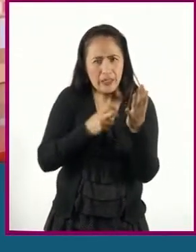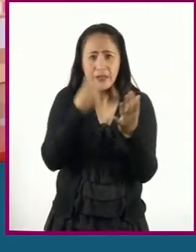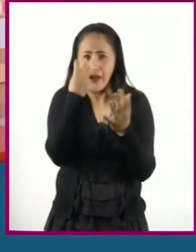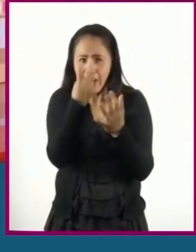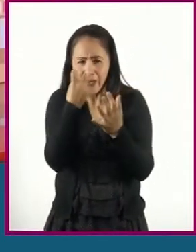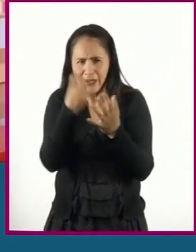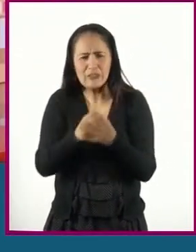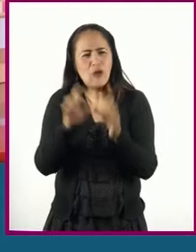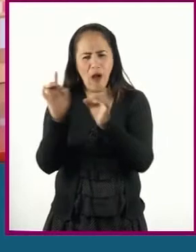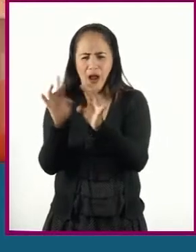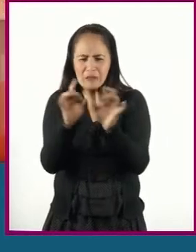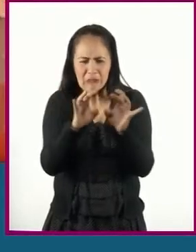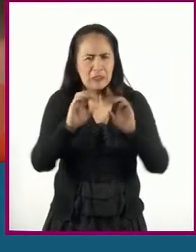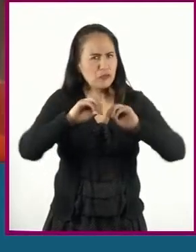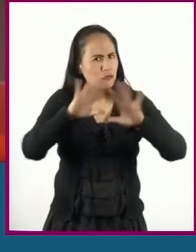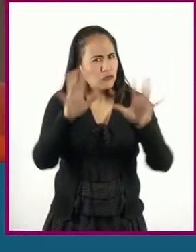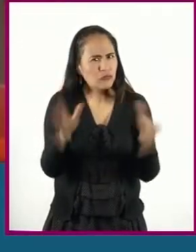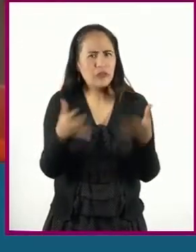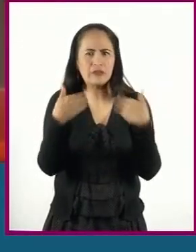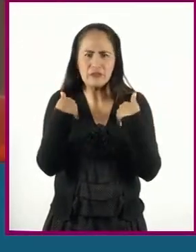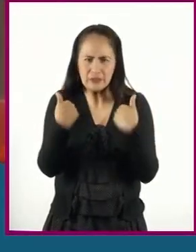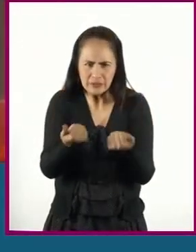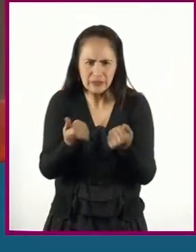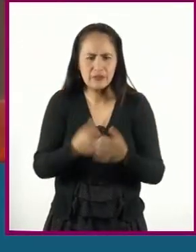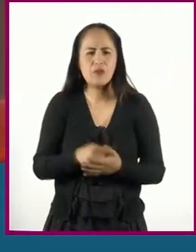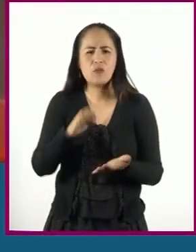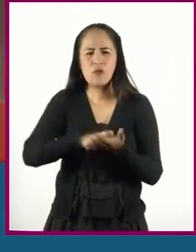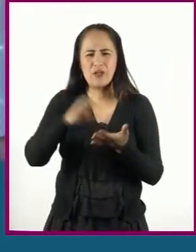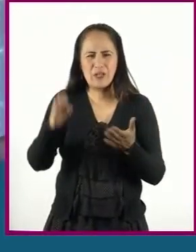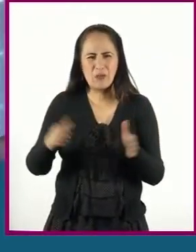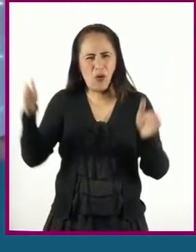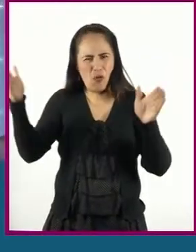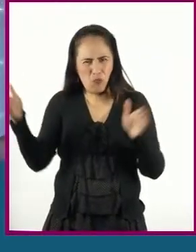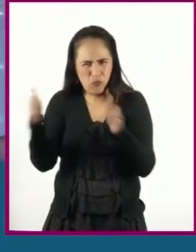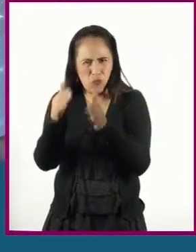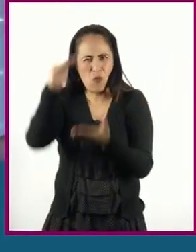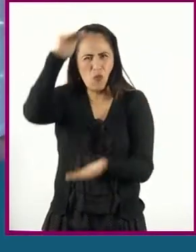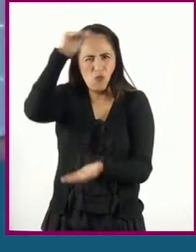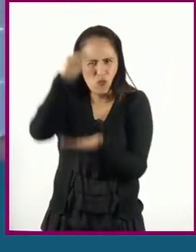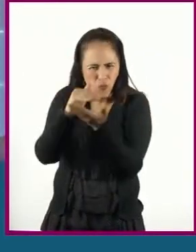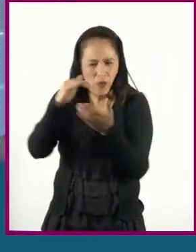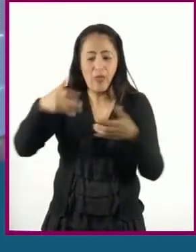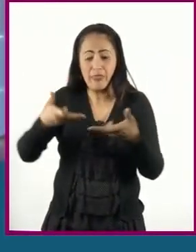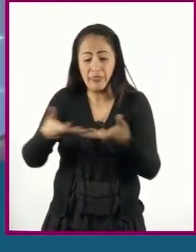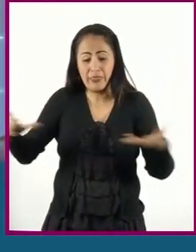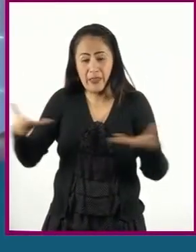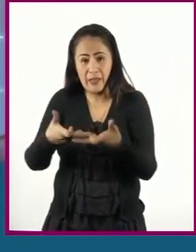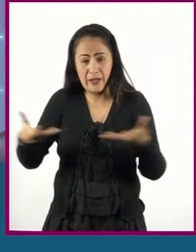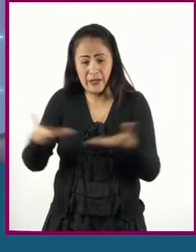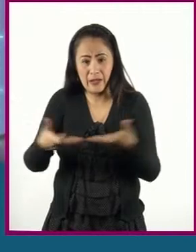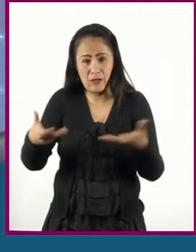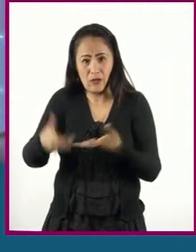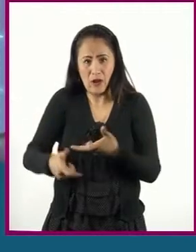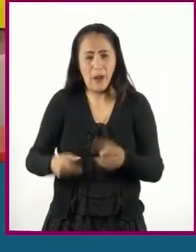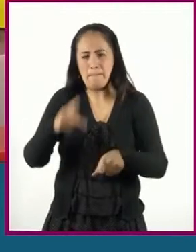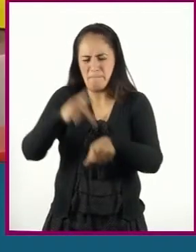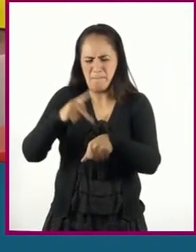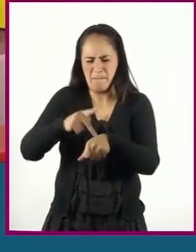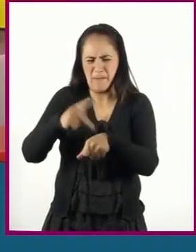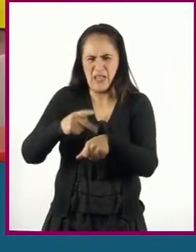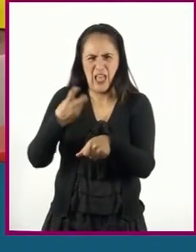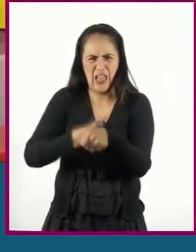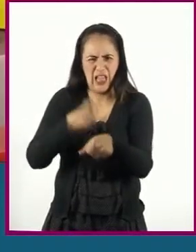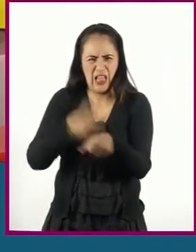del fenómeno que se estudia. Regresemos al ejemplo de la maqueta. Si el terreno donde se asentará la casa es de roca firme,